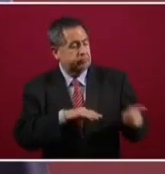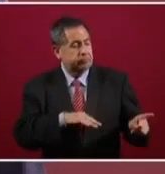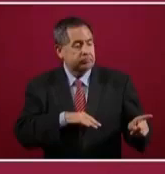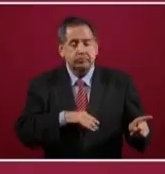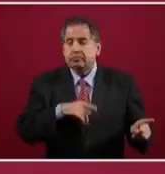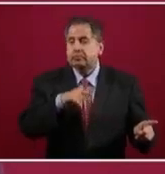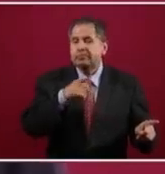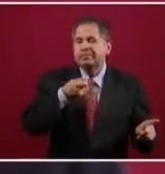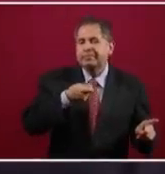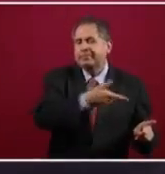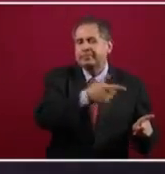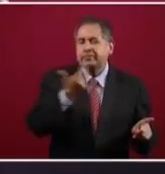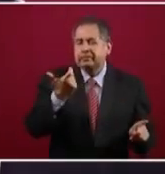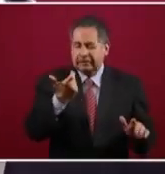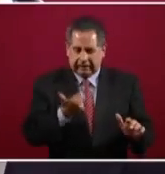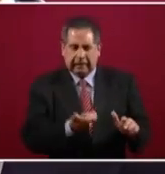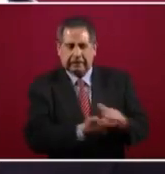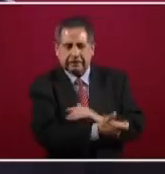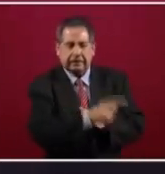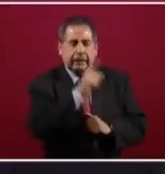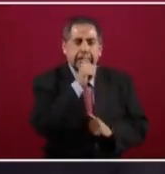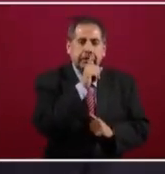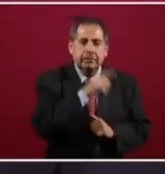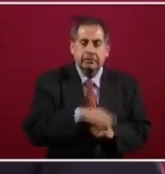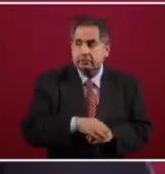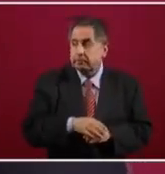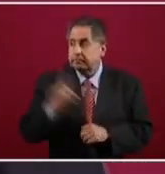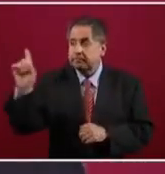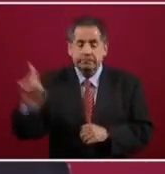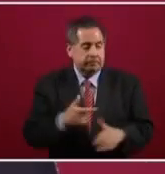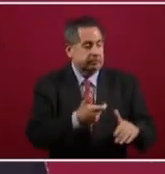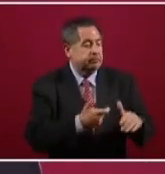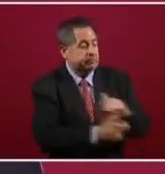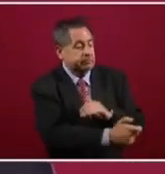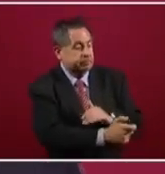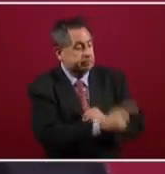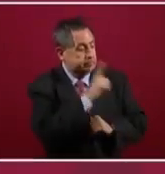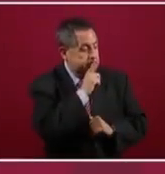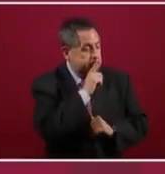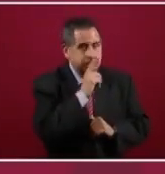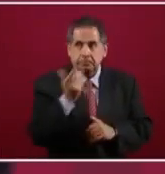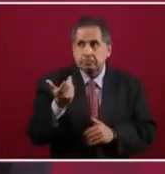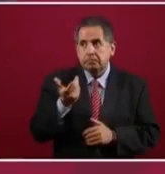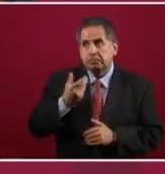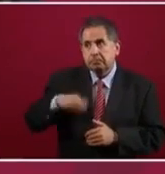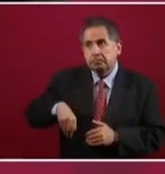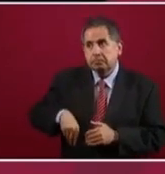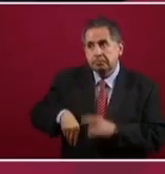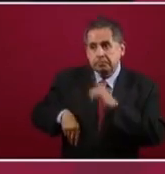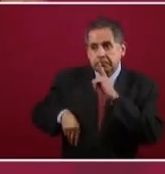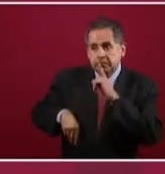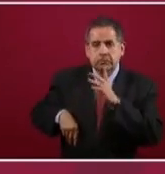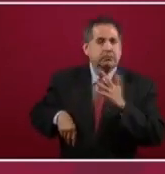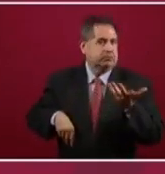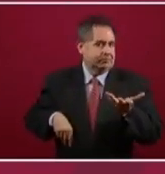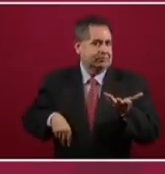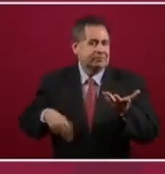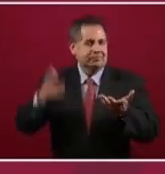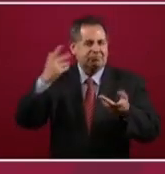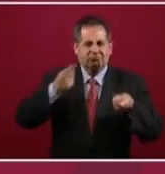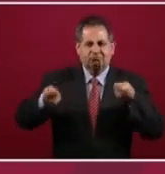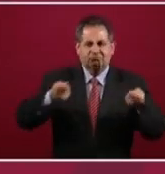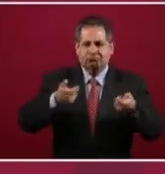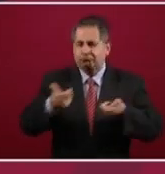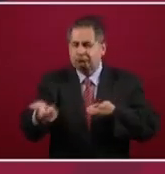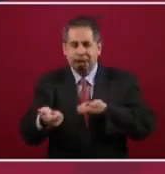maíz, y maiciaban al gallo y ya. Era una forma de tener control. El otro día